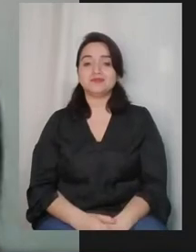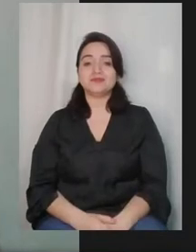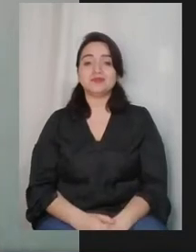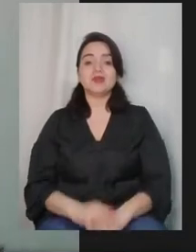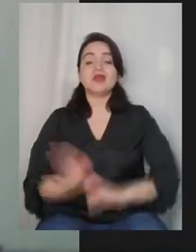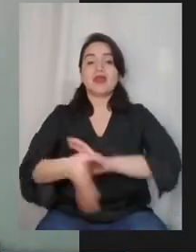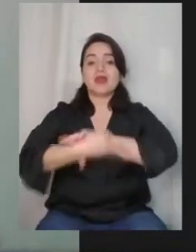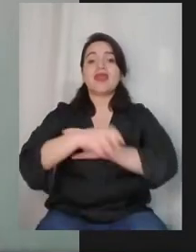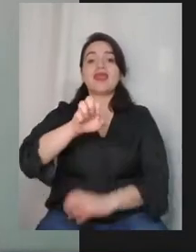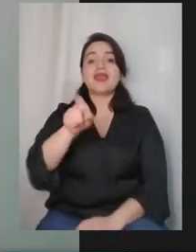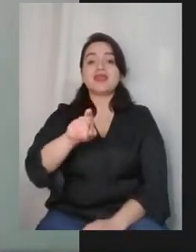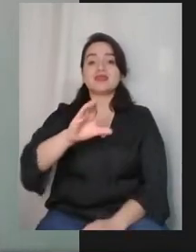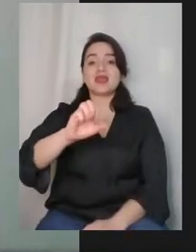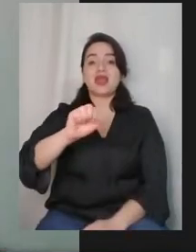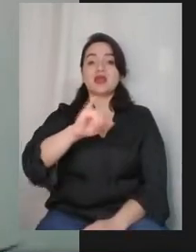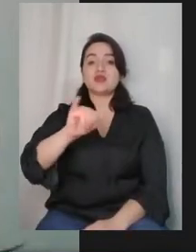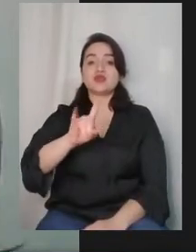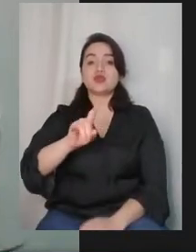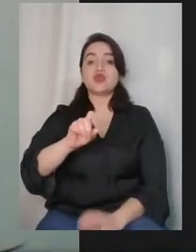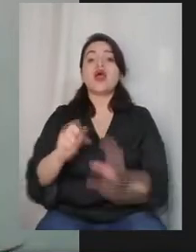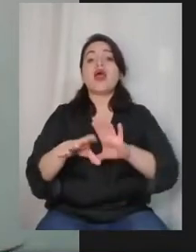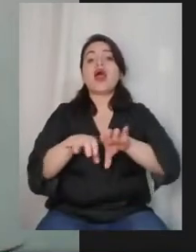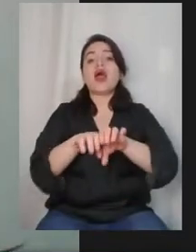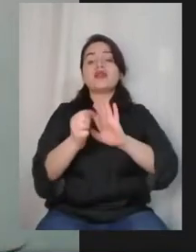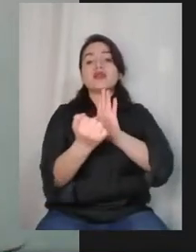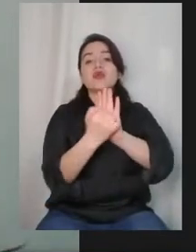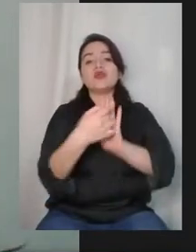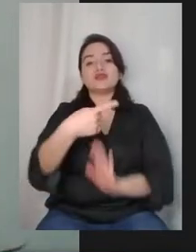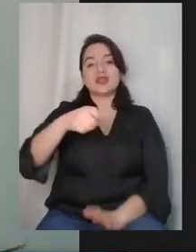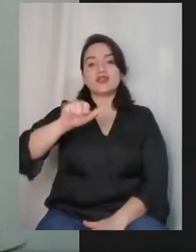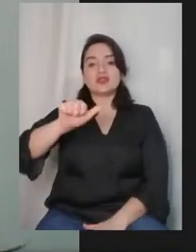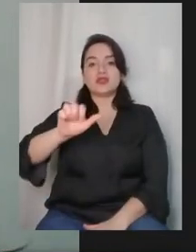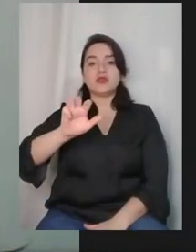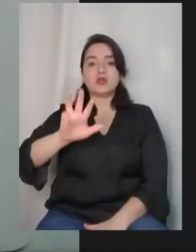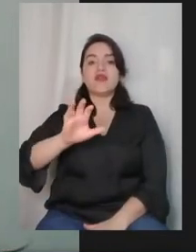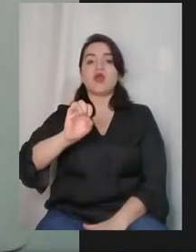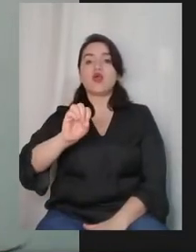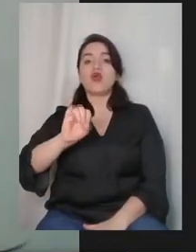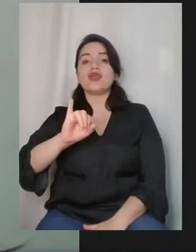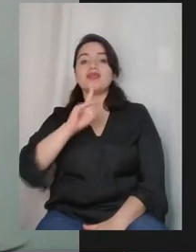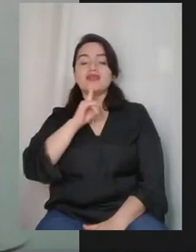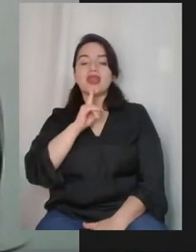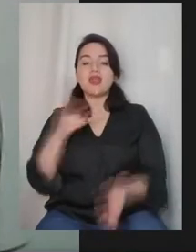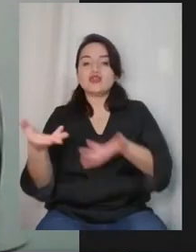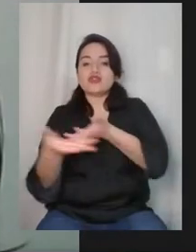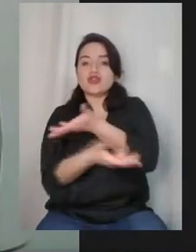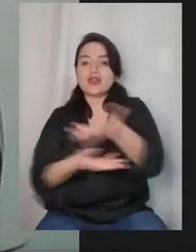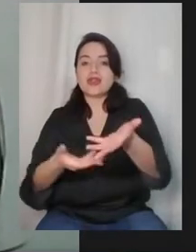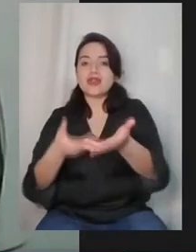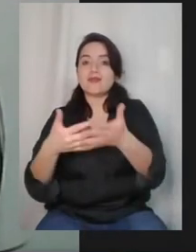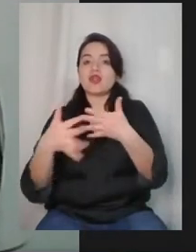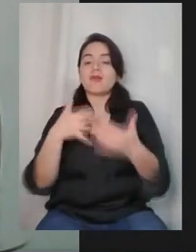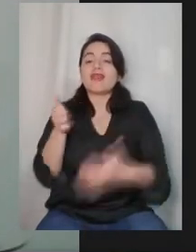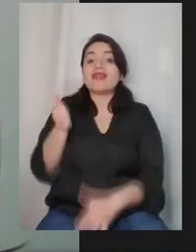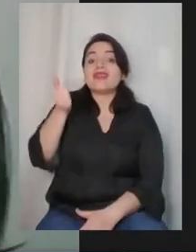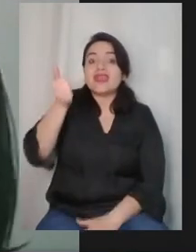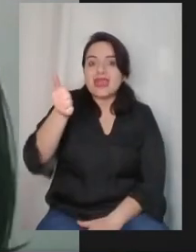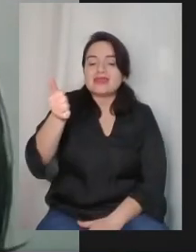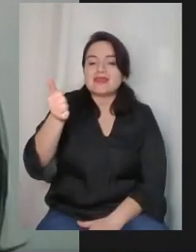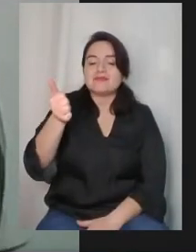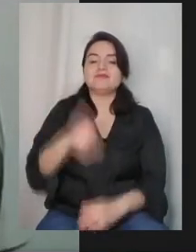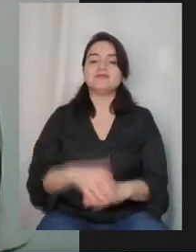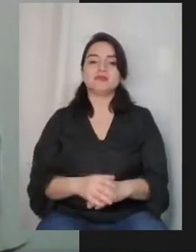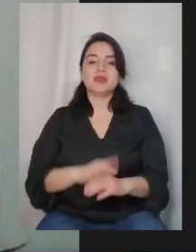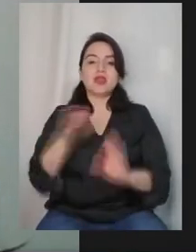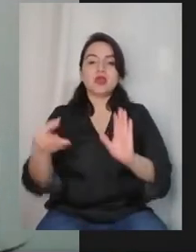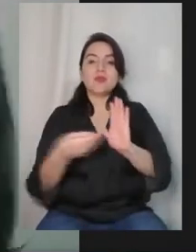artículo 169 de la OIT, la solidaridad internacional al ambiente y sus dirigentes. Incorporemos al país a convenios que sean votados por